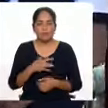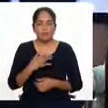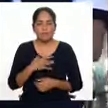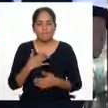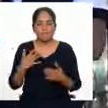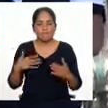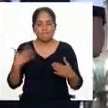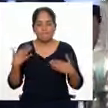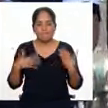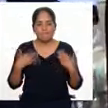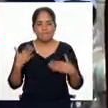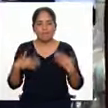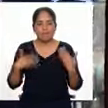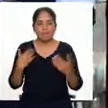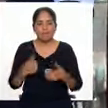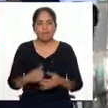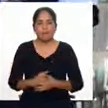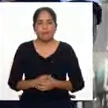corazón.